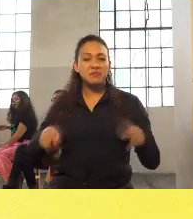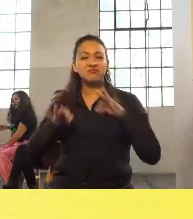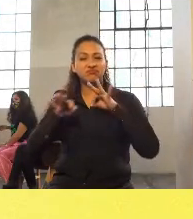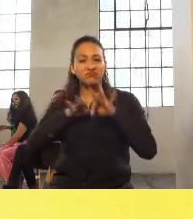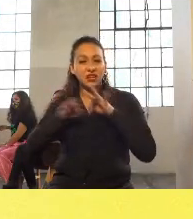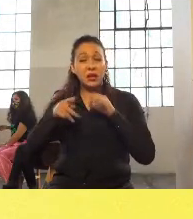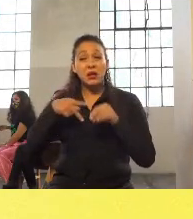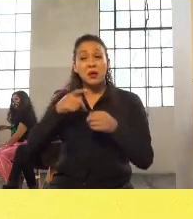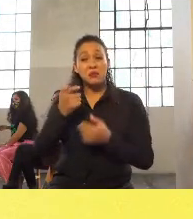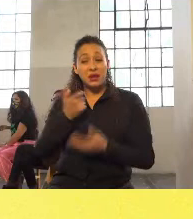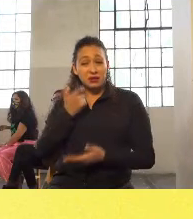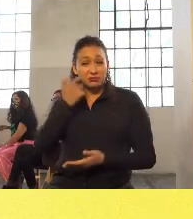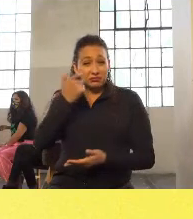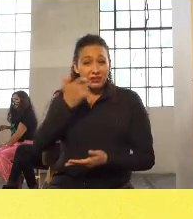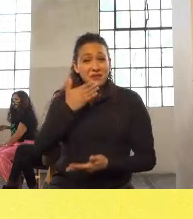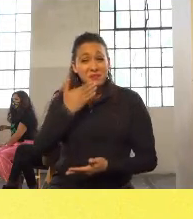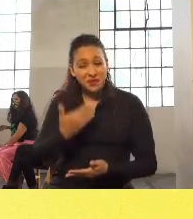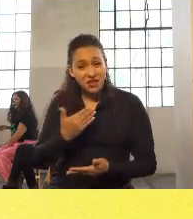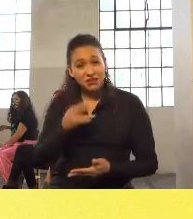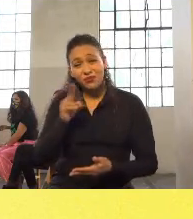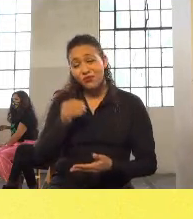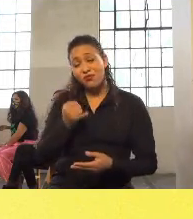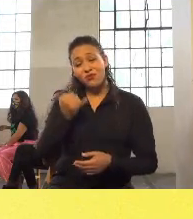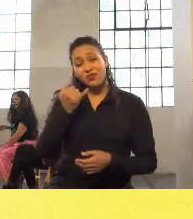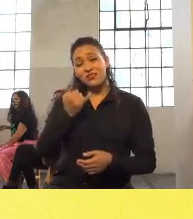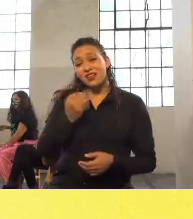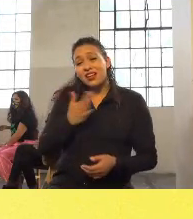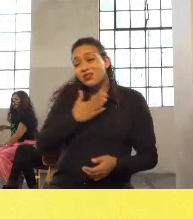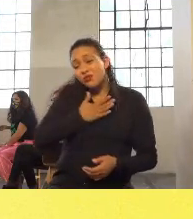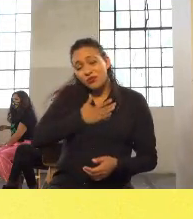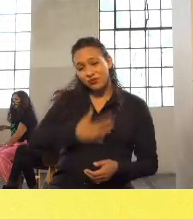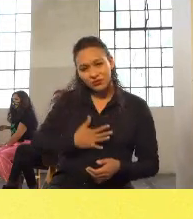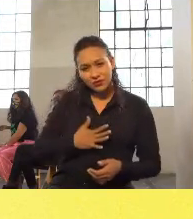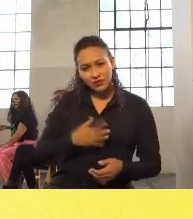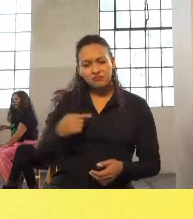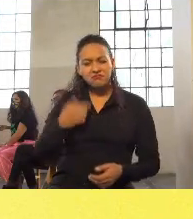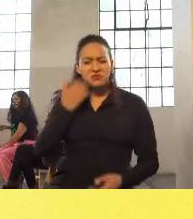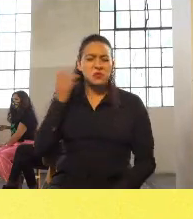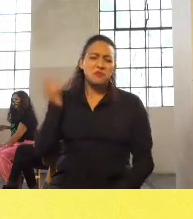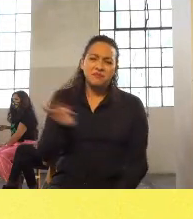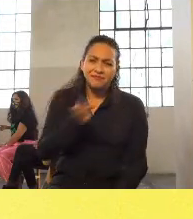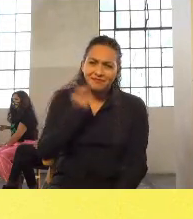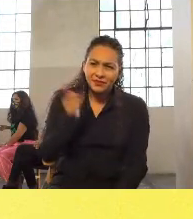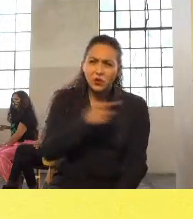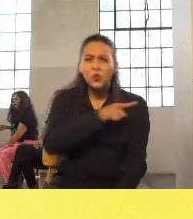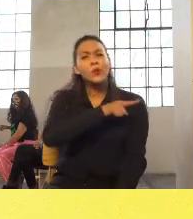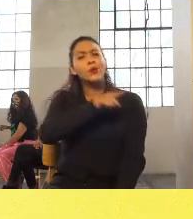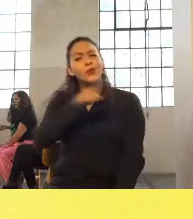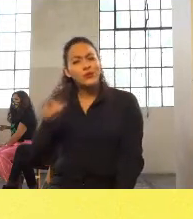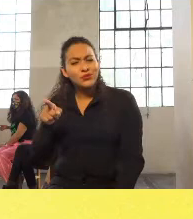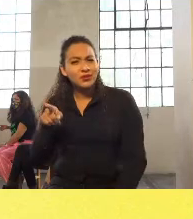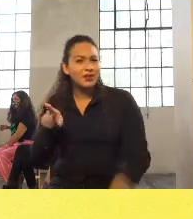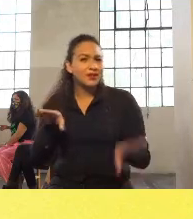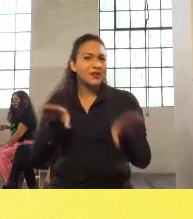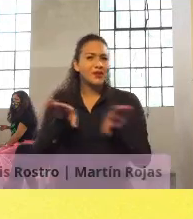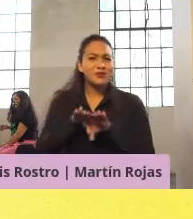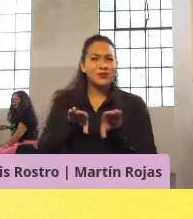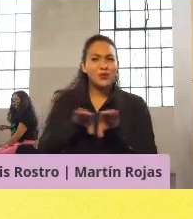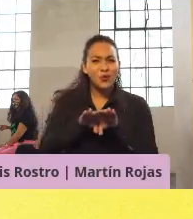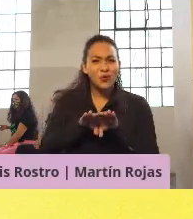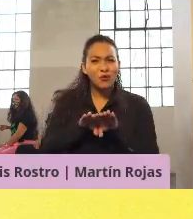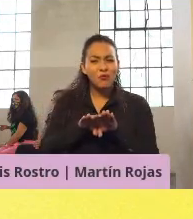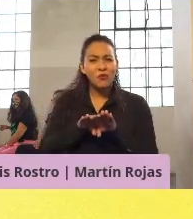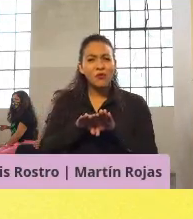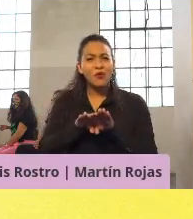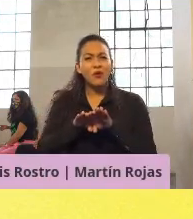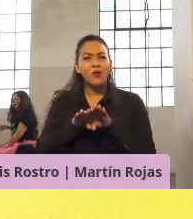y que no se valora, ¿no? Juegan un papel muy importante. Entonces quisiera preguntarles de manera concreta cómo sostienen sus